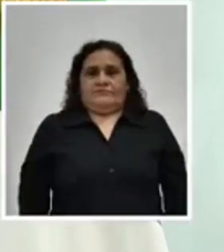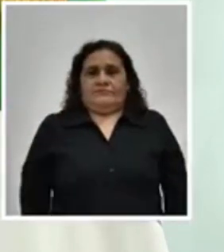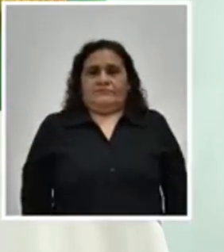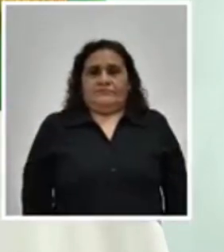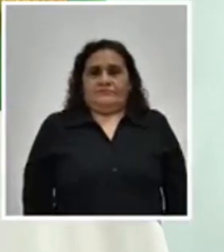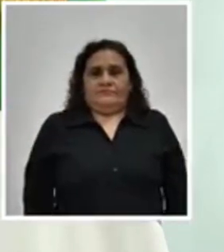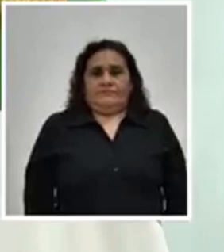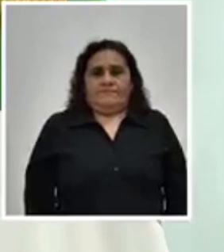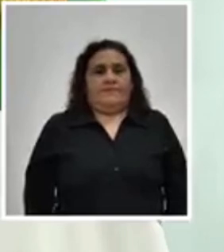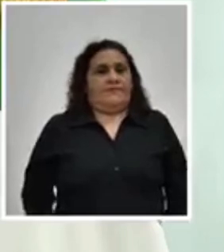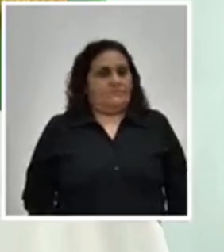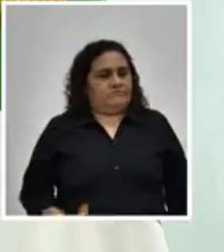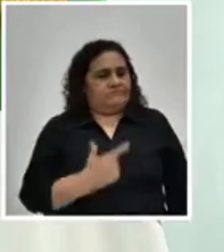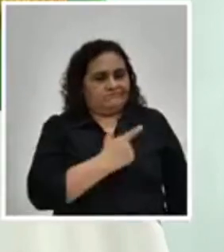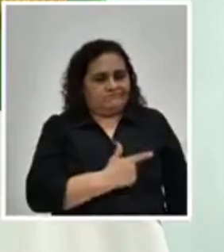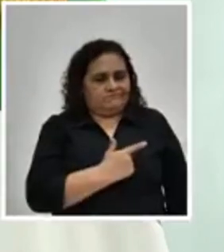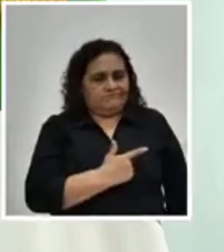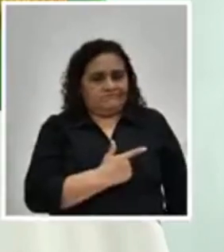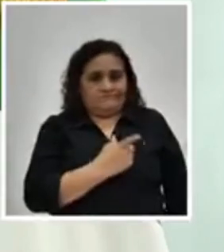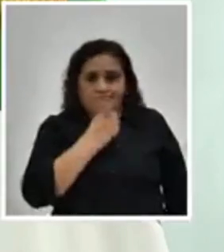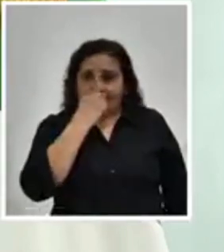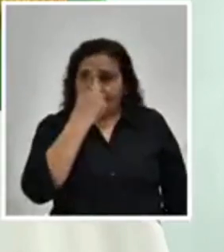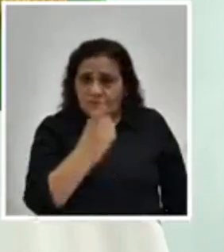me es grato también informarles